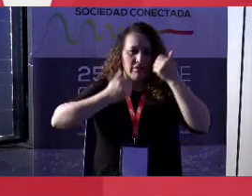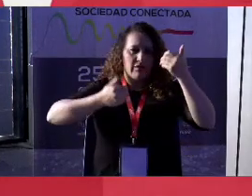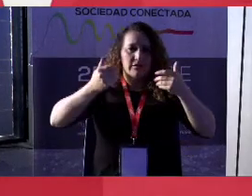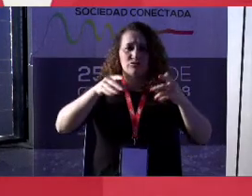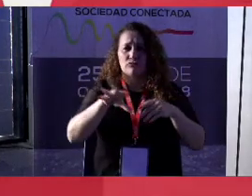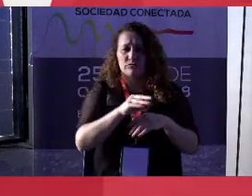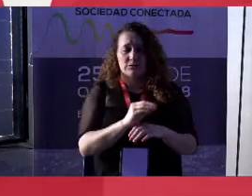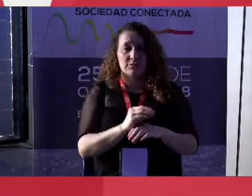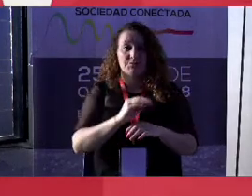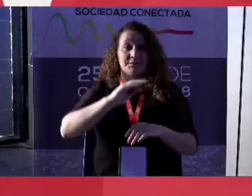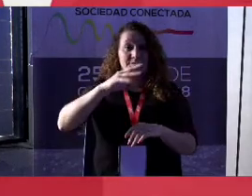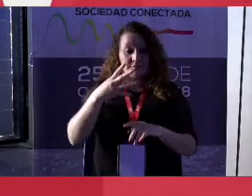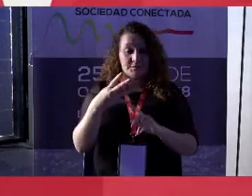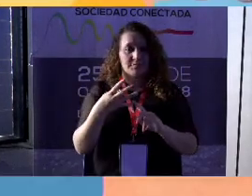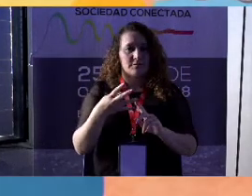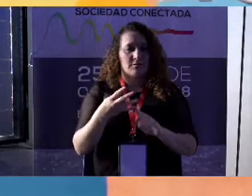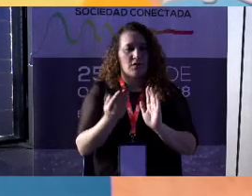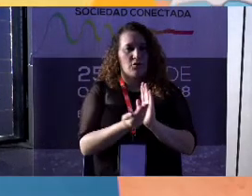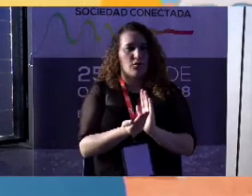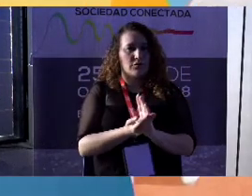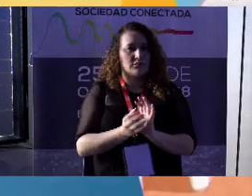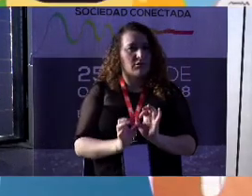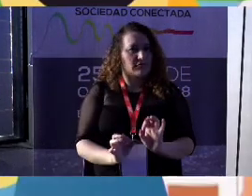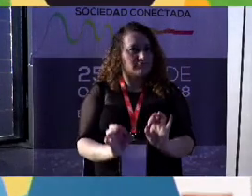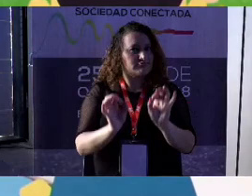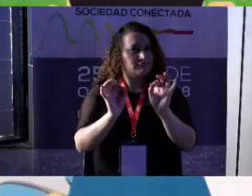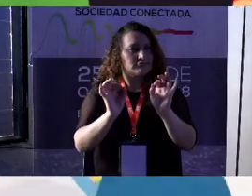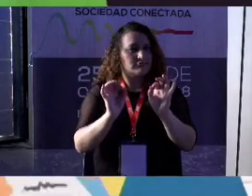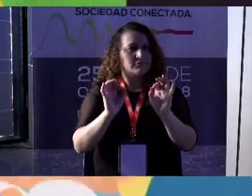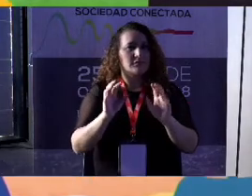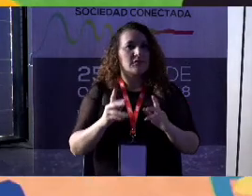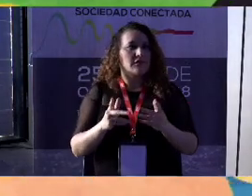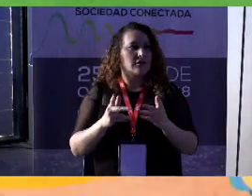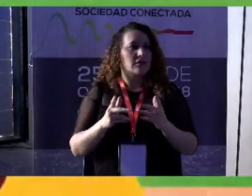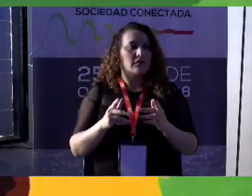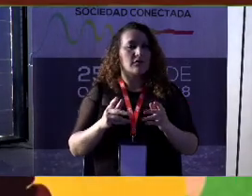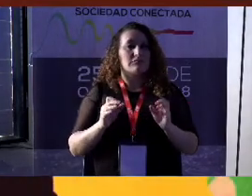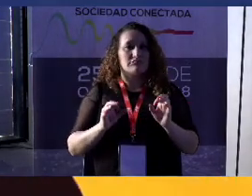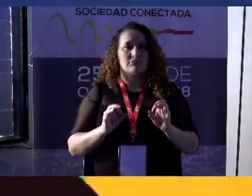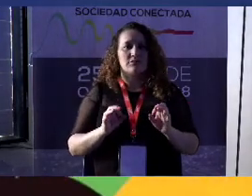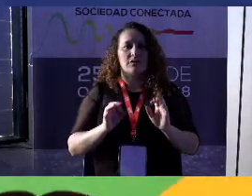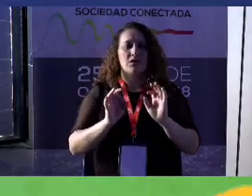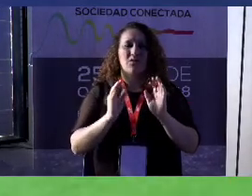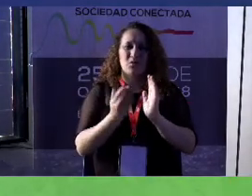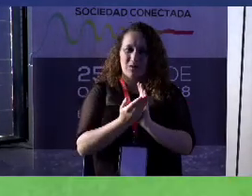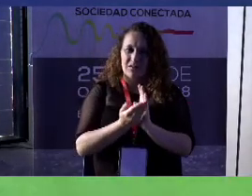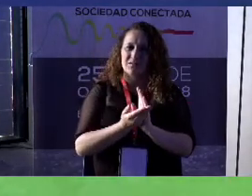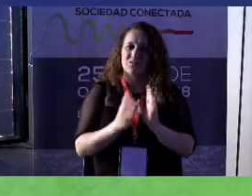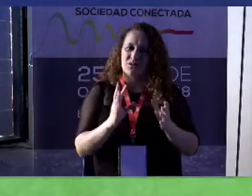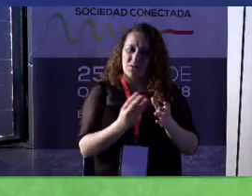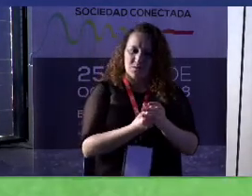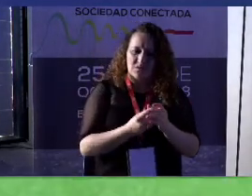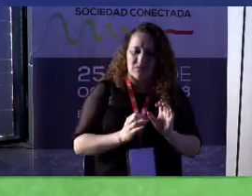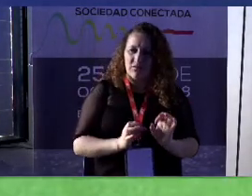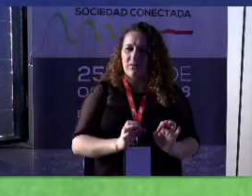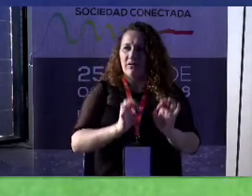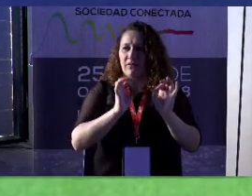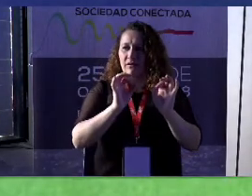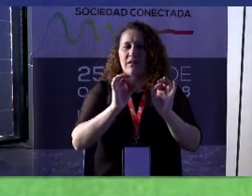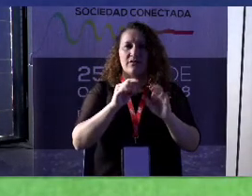cuatro educación de calidad garantizar una educación inclusiva y equitativa de calidad y promover oportunidades de